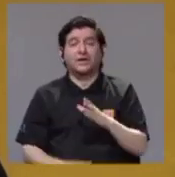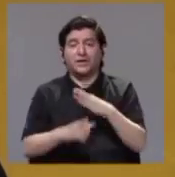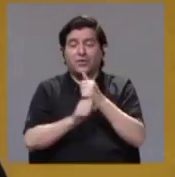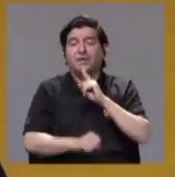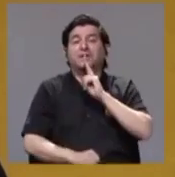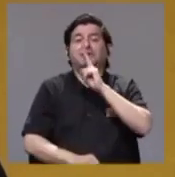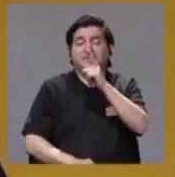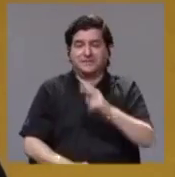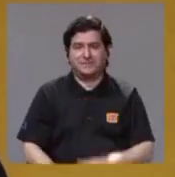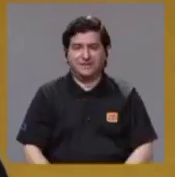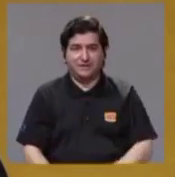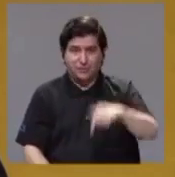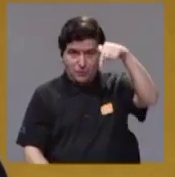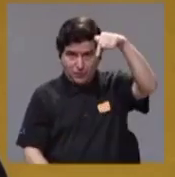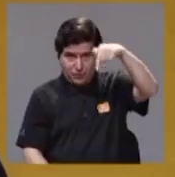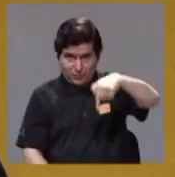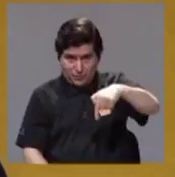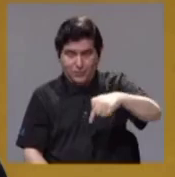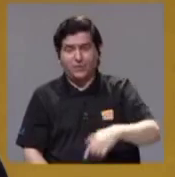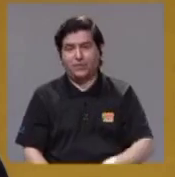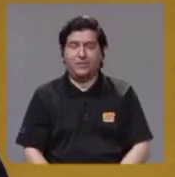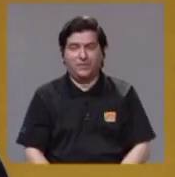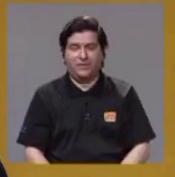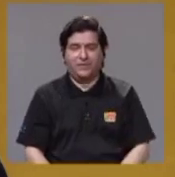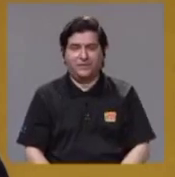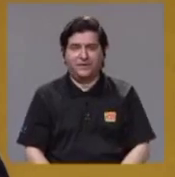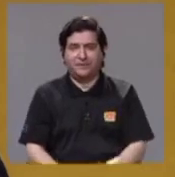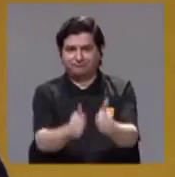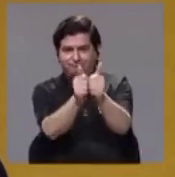el sueño cumplido de tener